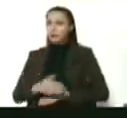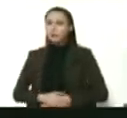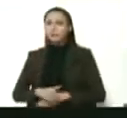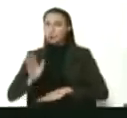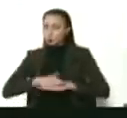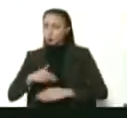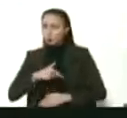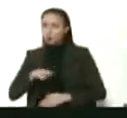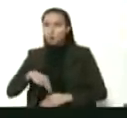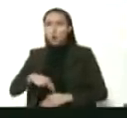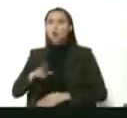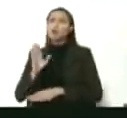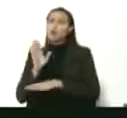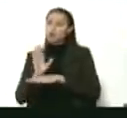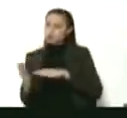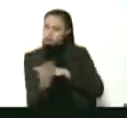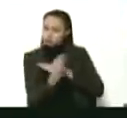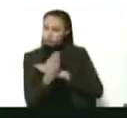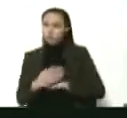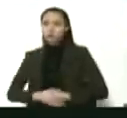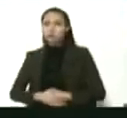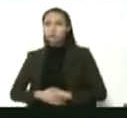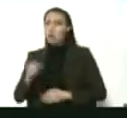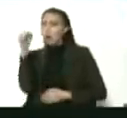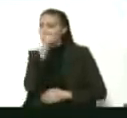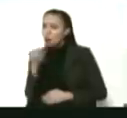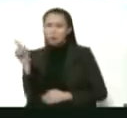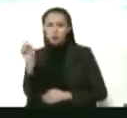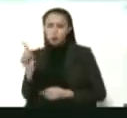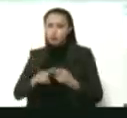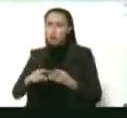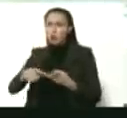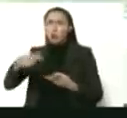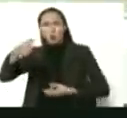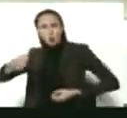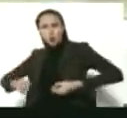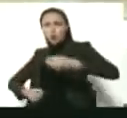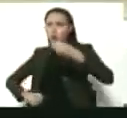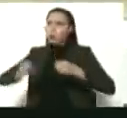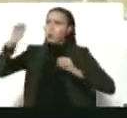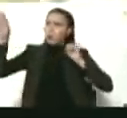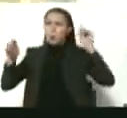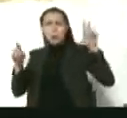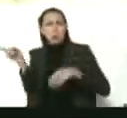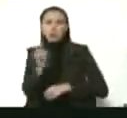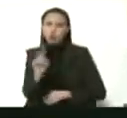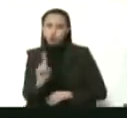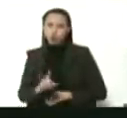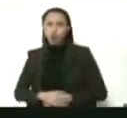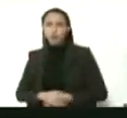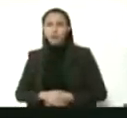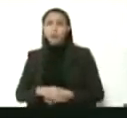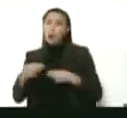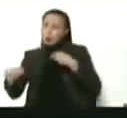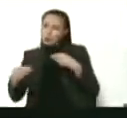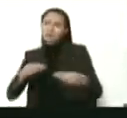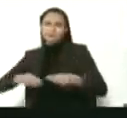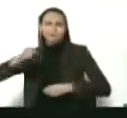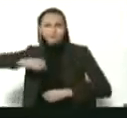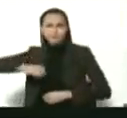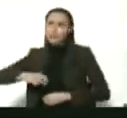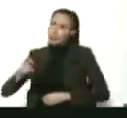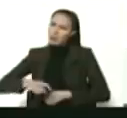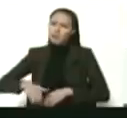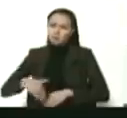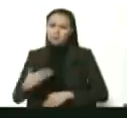cuidamos. No va a haber conciertos, caravanas, Pero sí va a haber una flexibilización